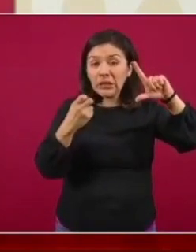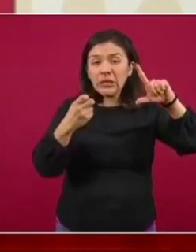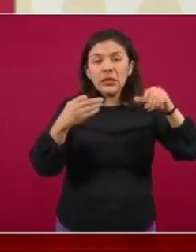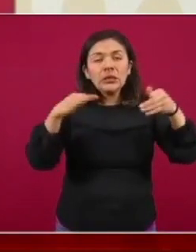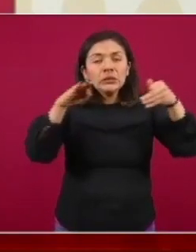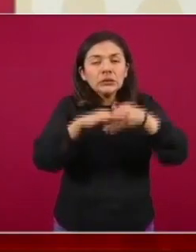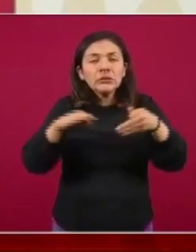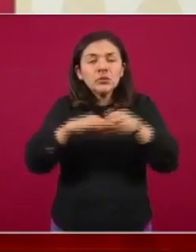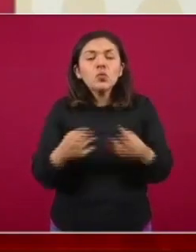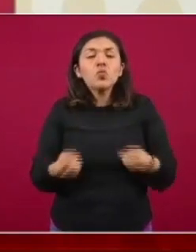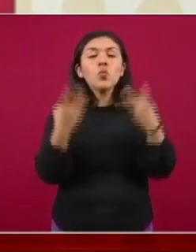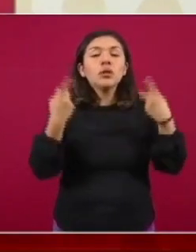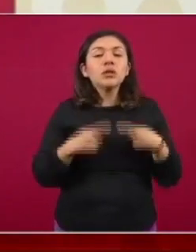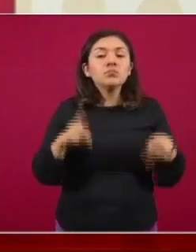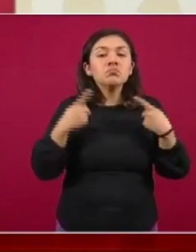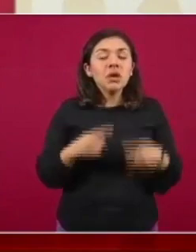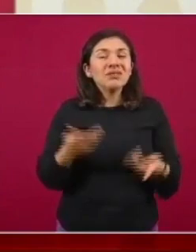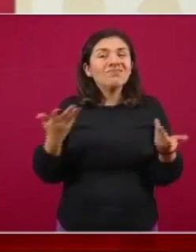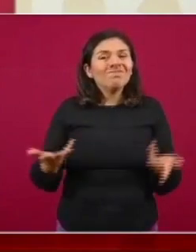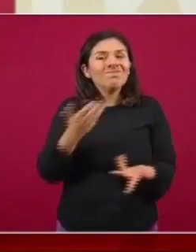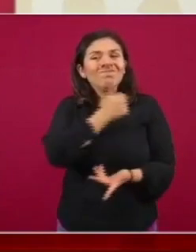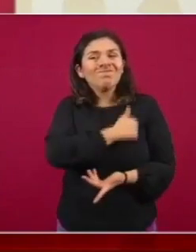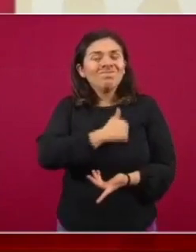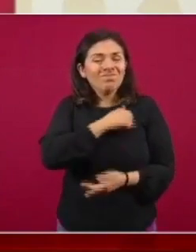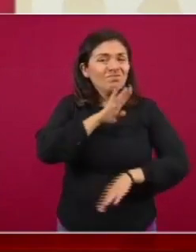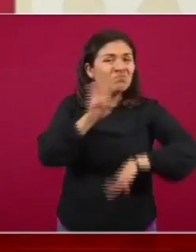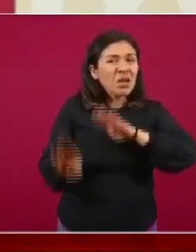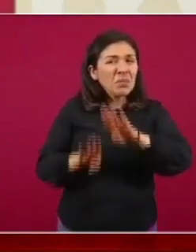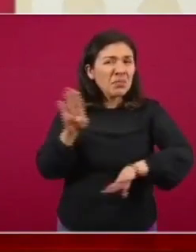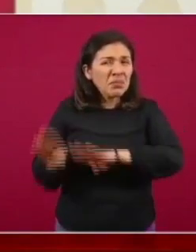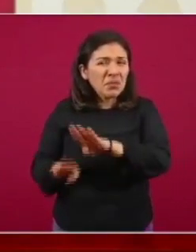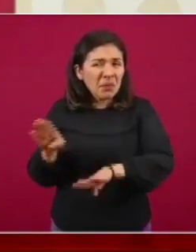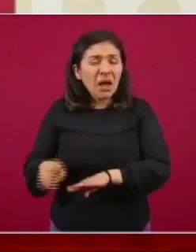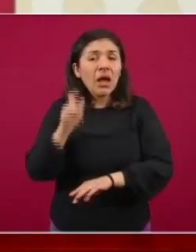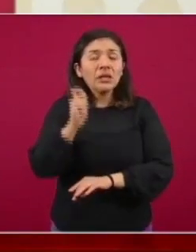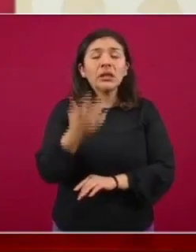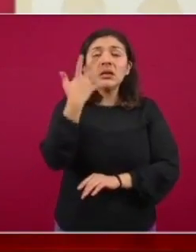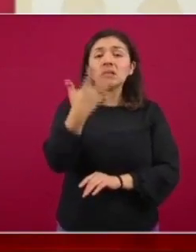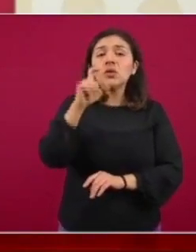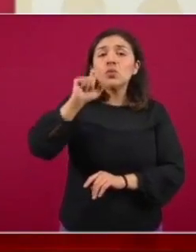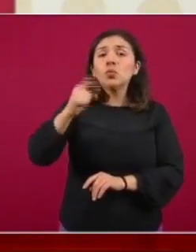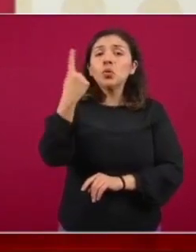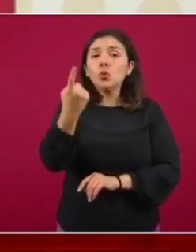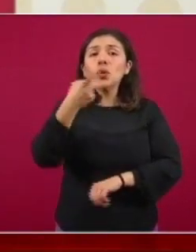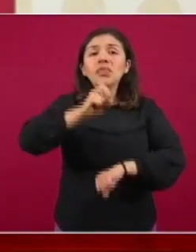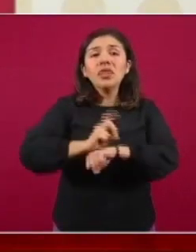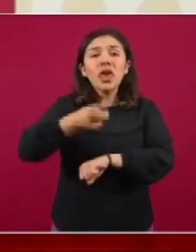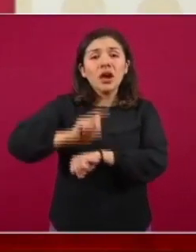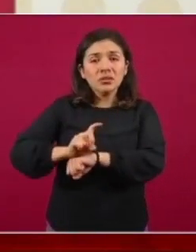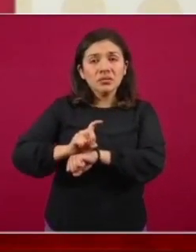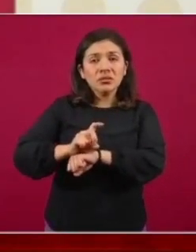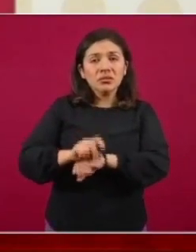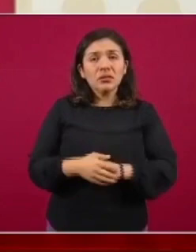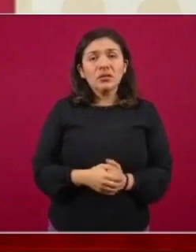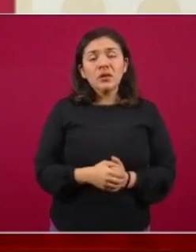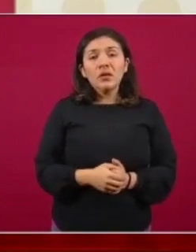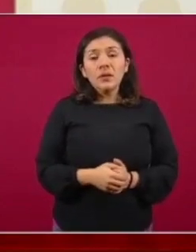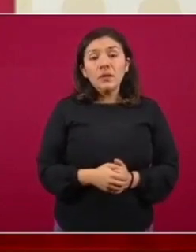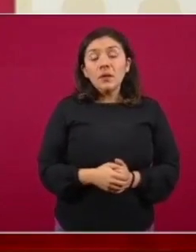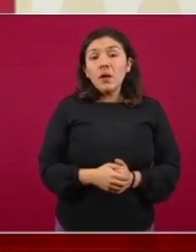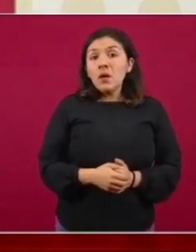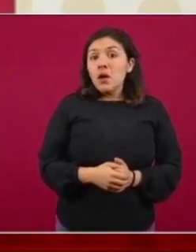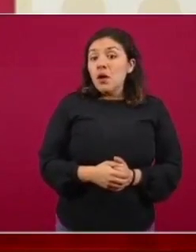de aquellas personas que desgraciadamente, lamentablemente fallecieron fue de 5.1 días. De los que